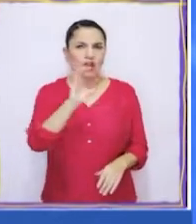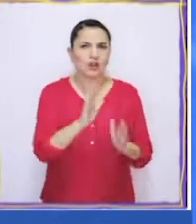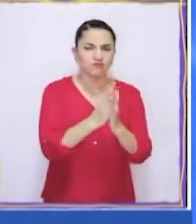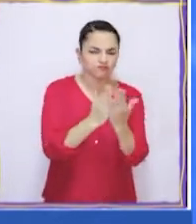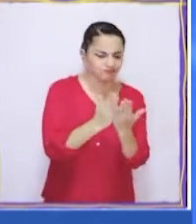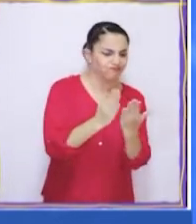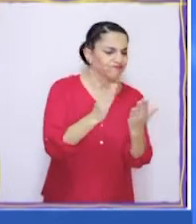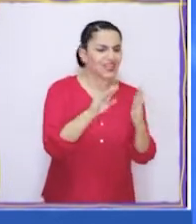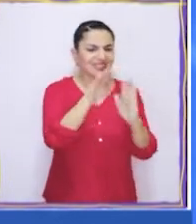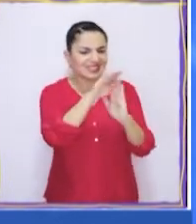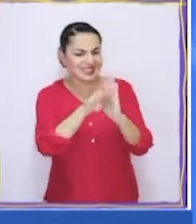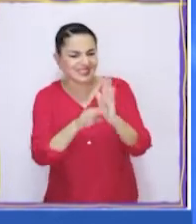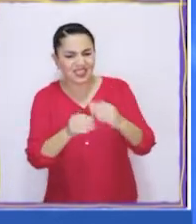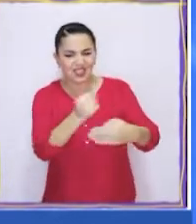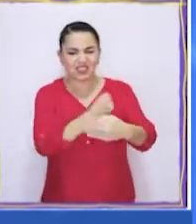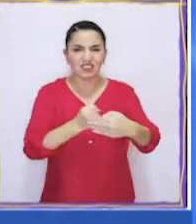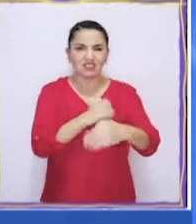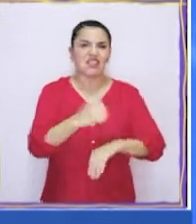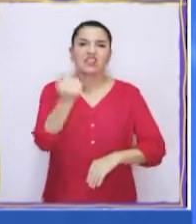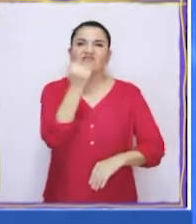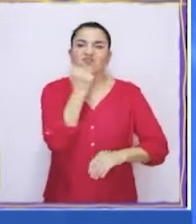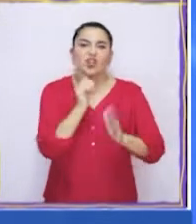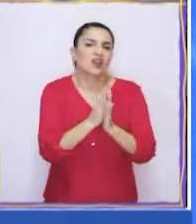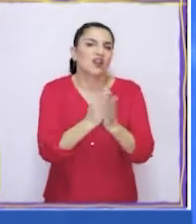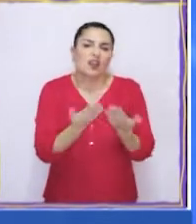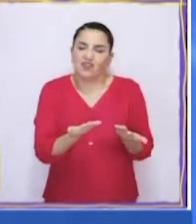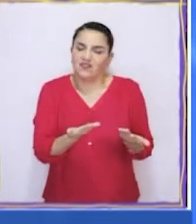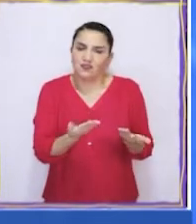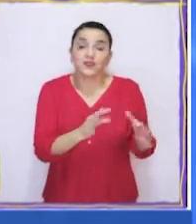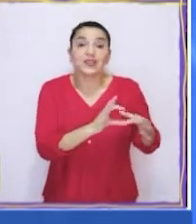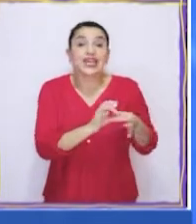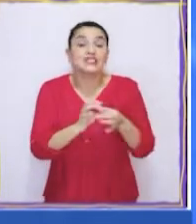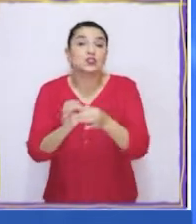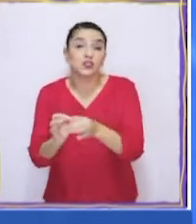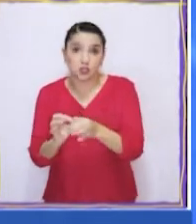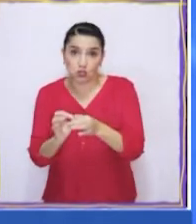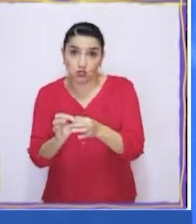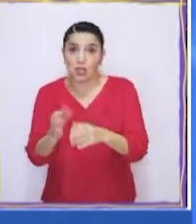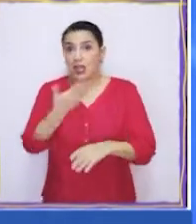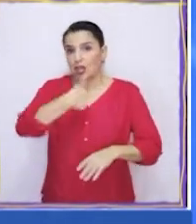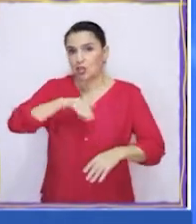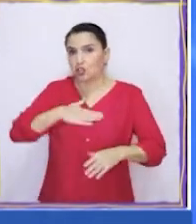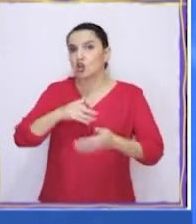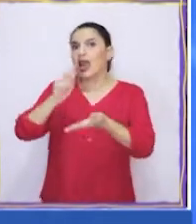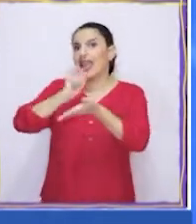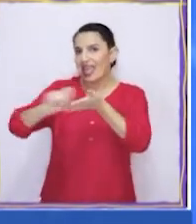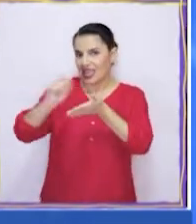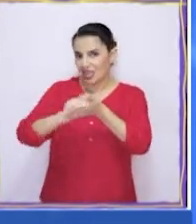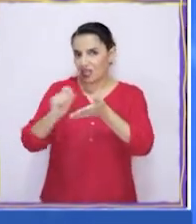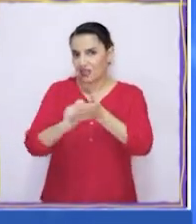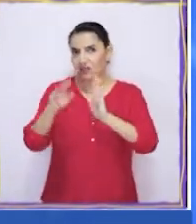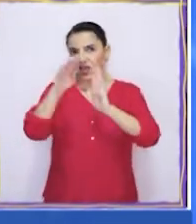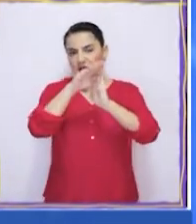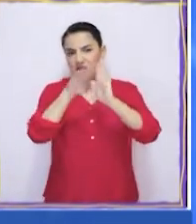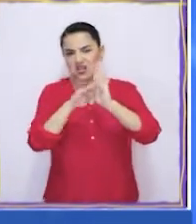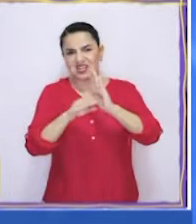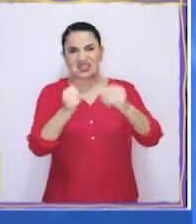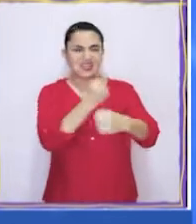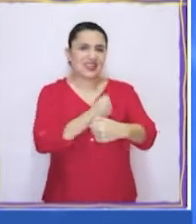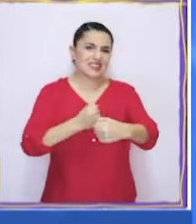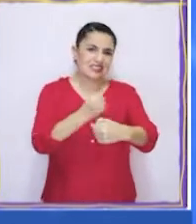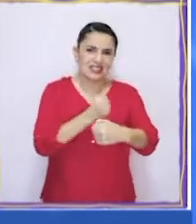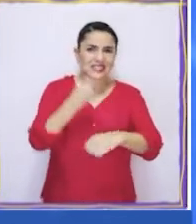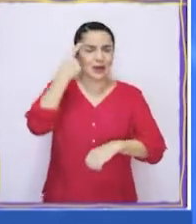encontrar creo que me equivoqué del libro entonces creo que vamos a tener que escribir la receta